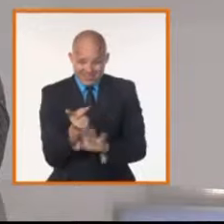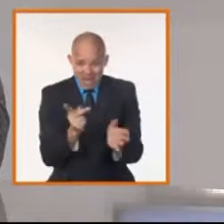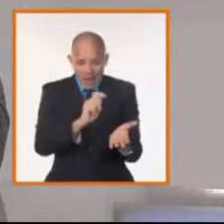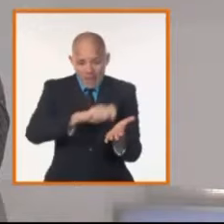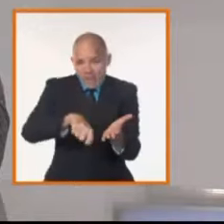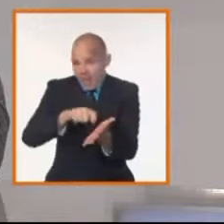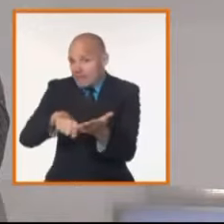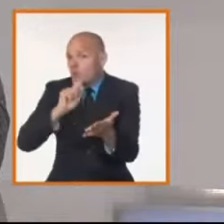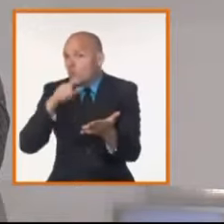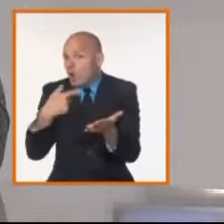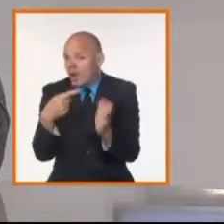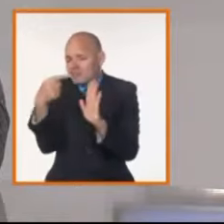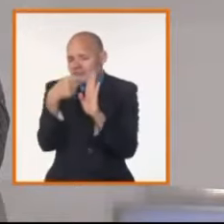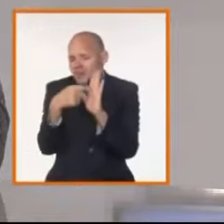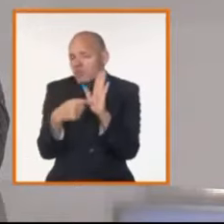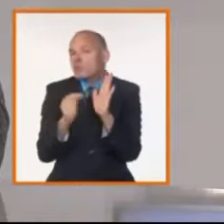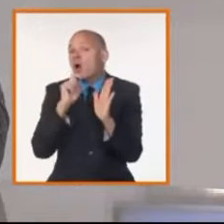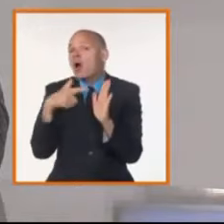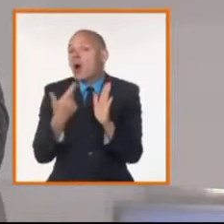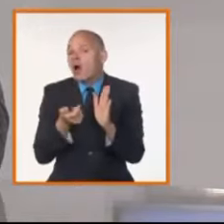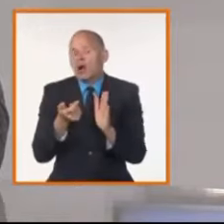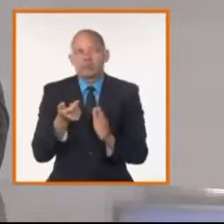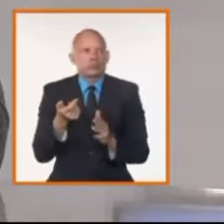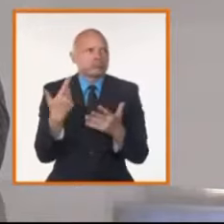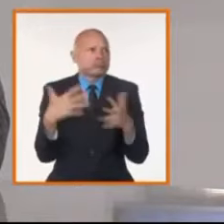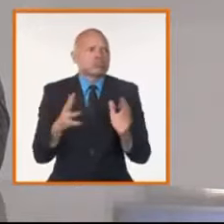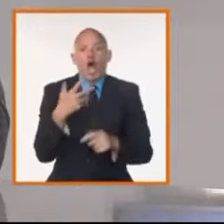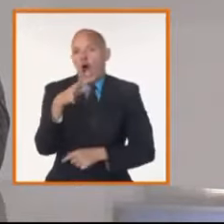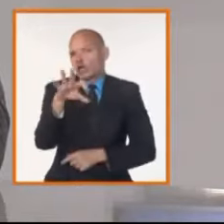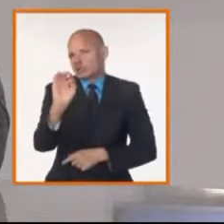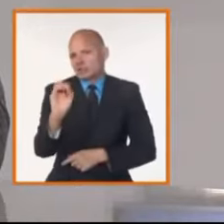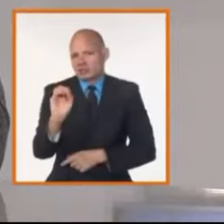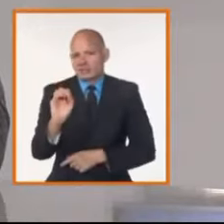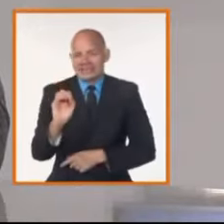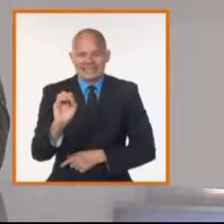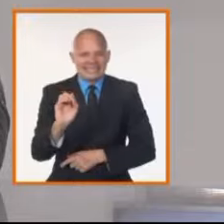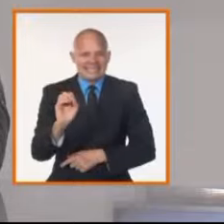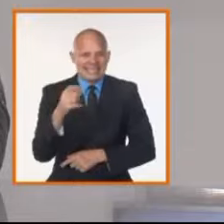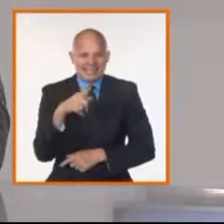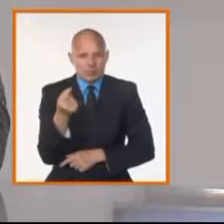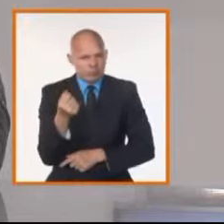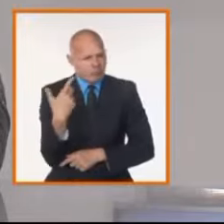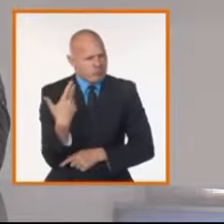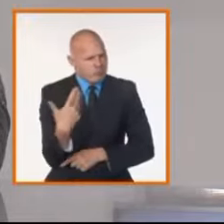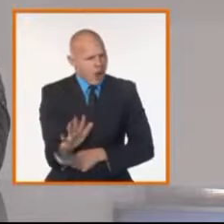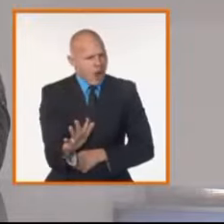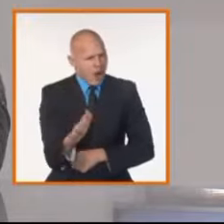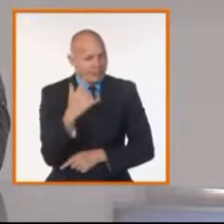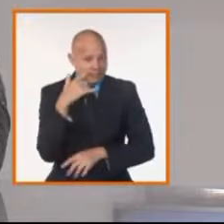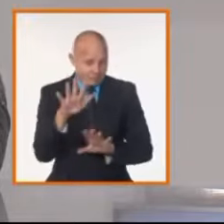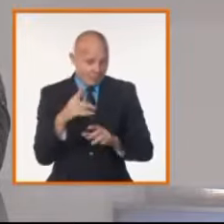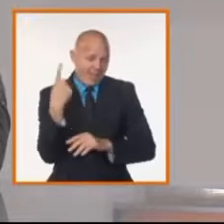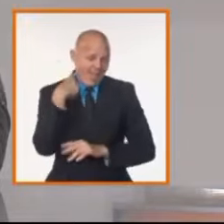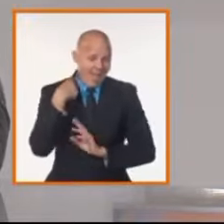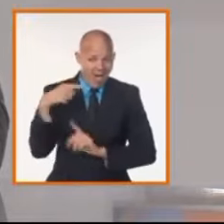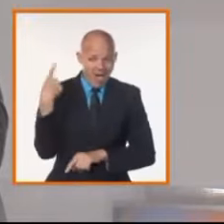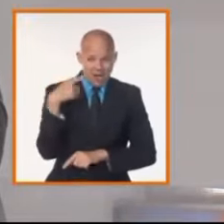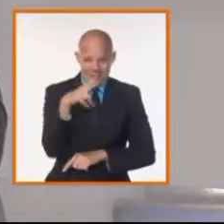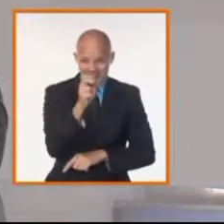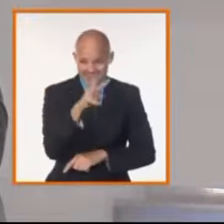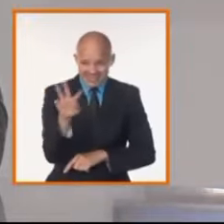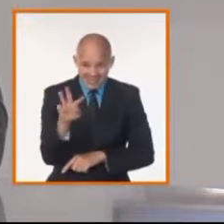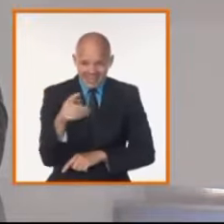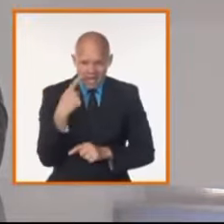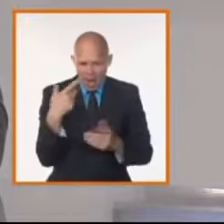China y Rusia miles de millones de dólares no no en fin creo que en el 2023 el intercambio comercial creció más de un 24 por estamos